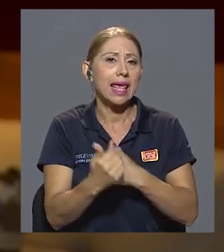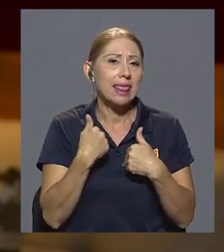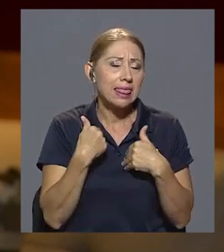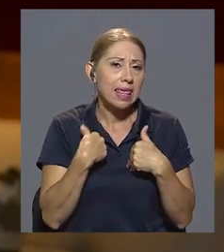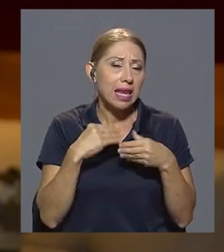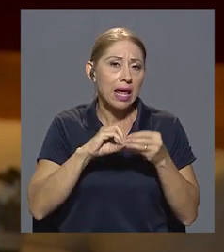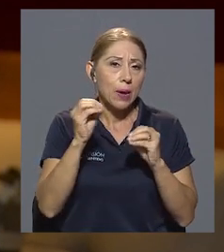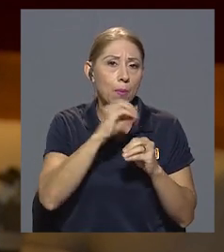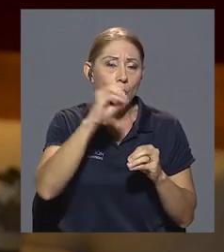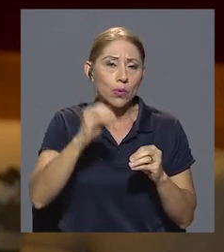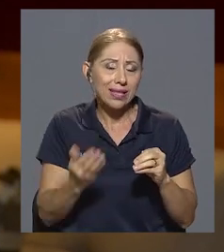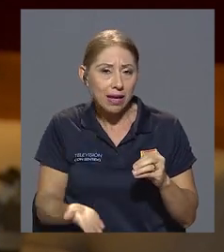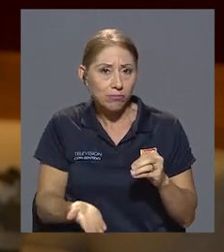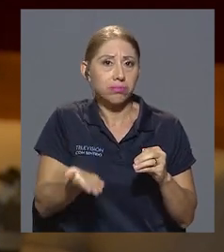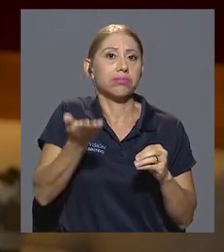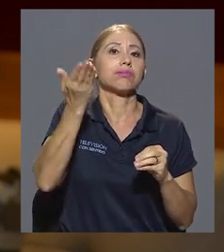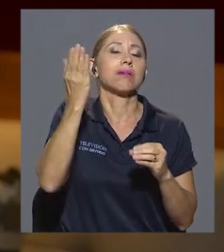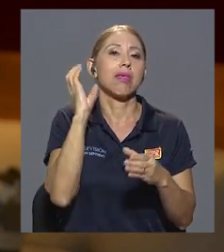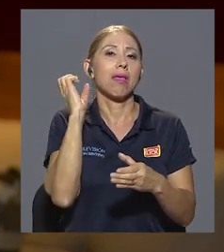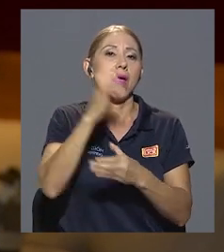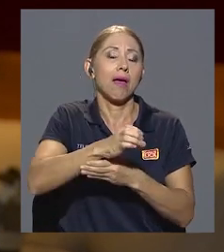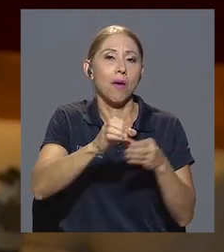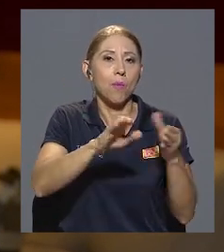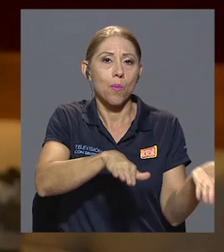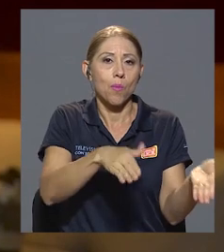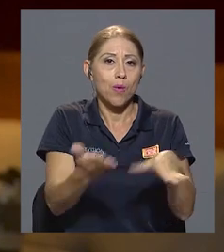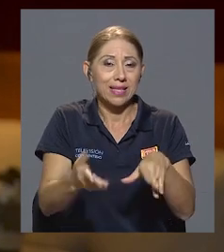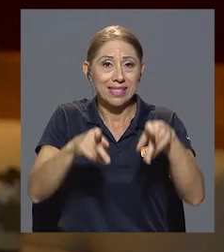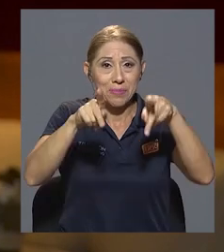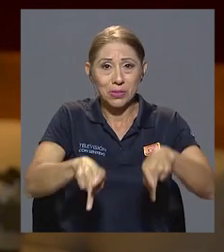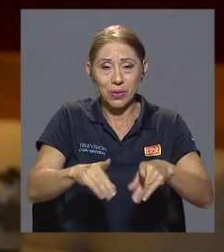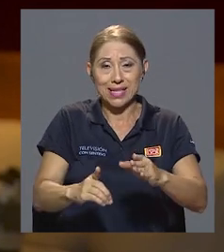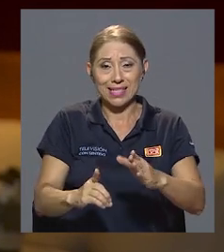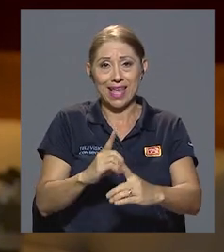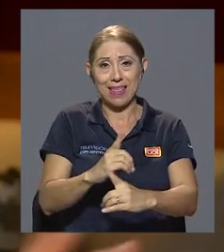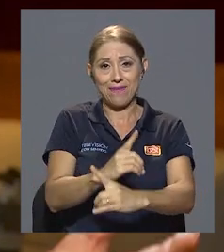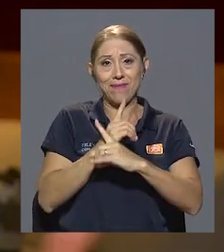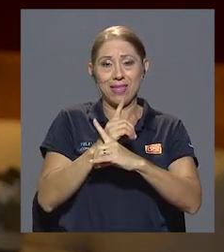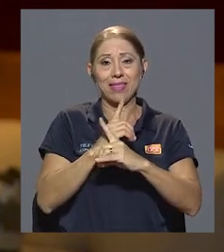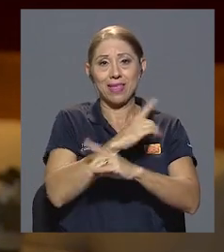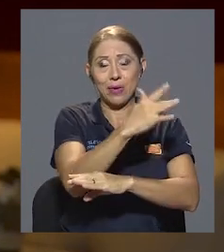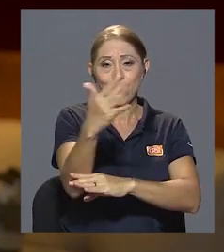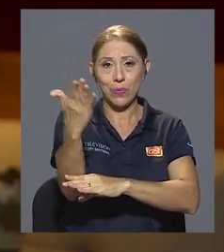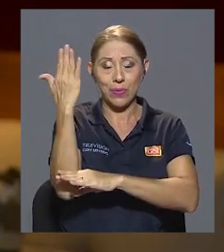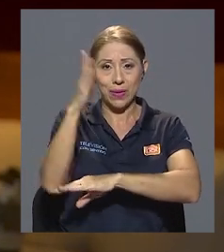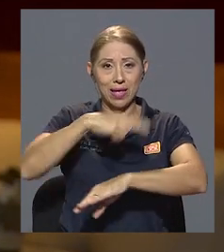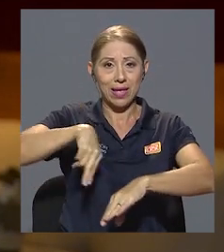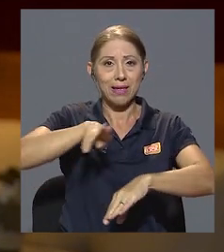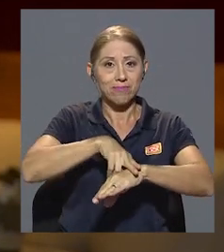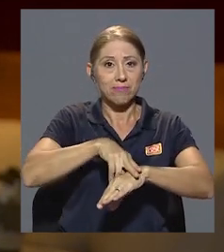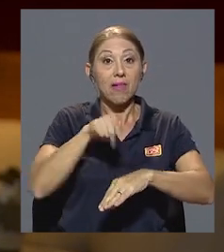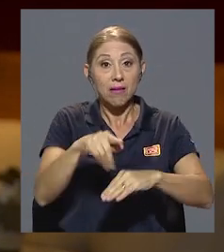mayor cifra de homicidios de ambientalistas en el mundo y lo hemos visto de una manera